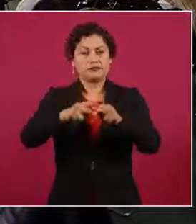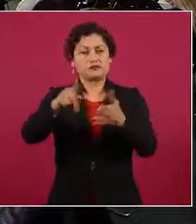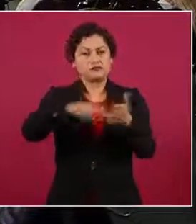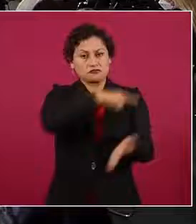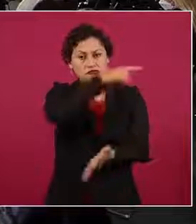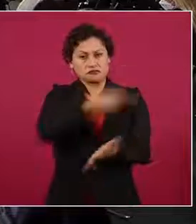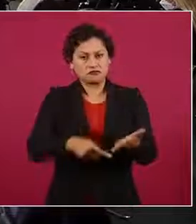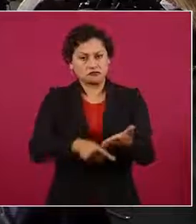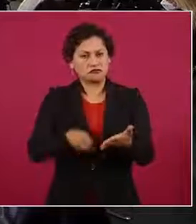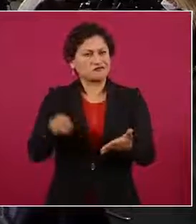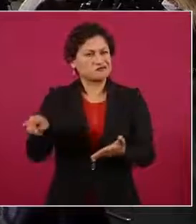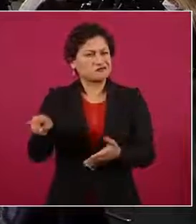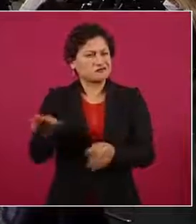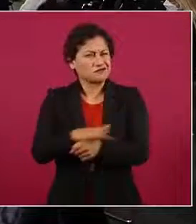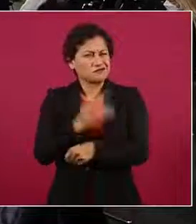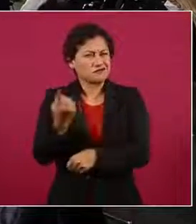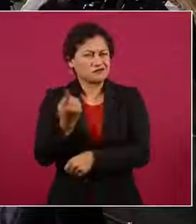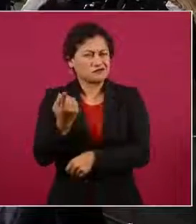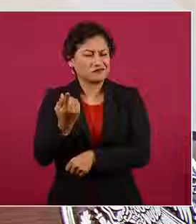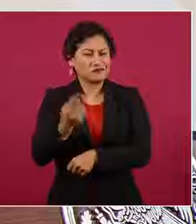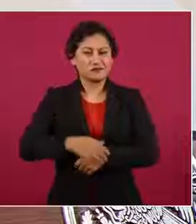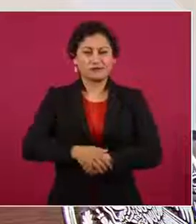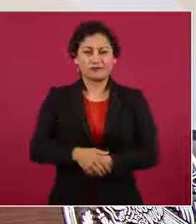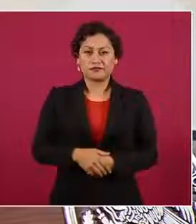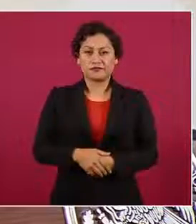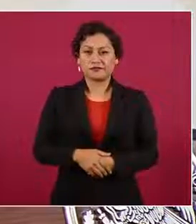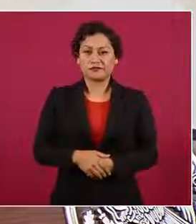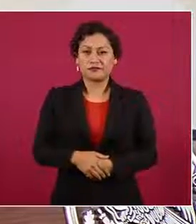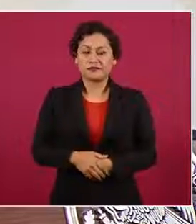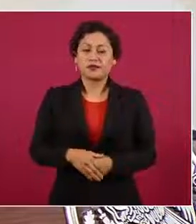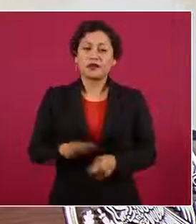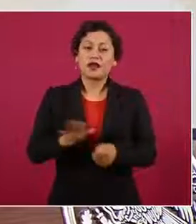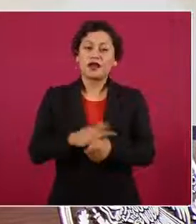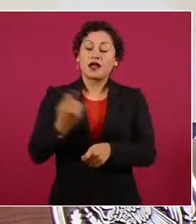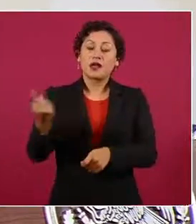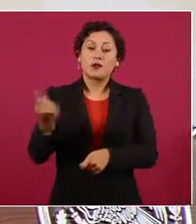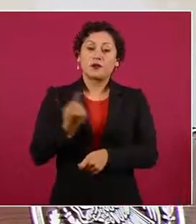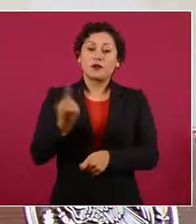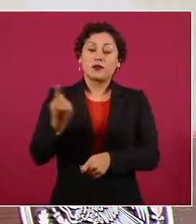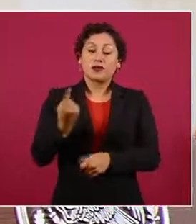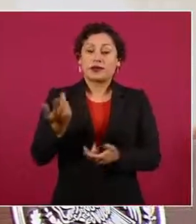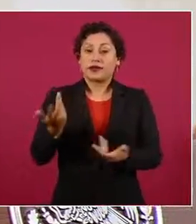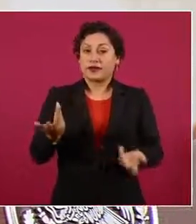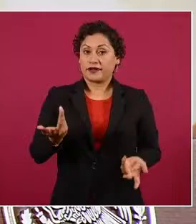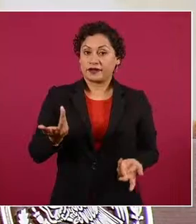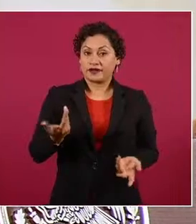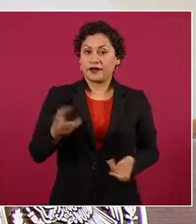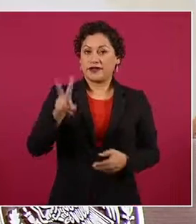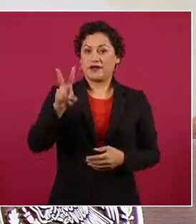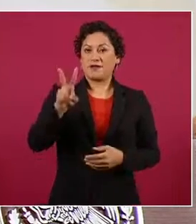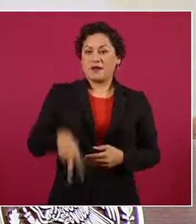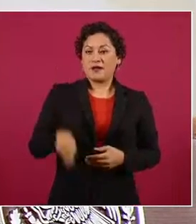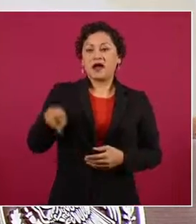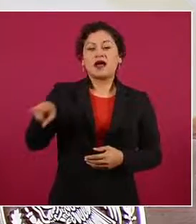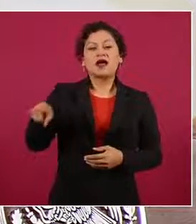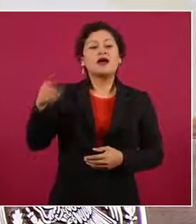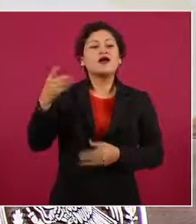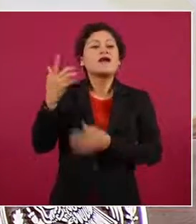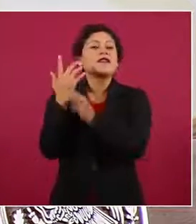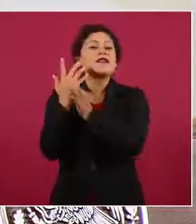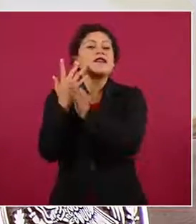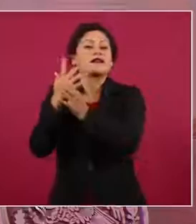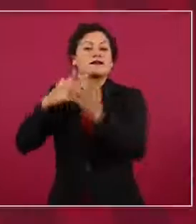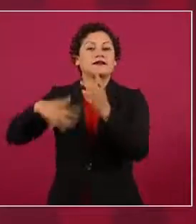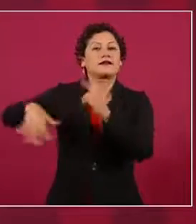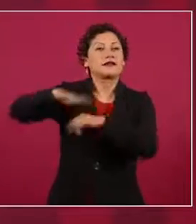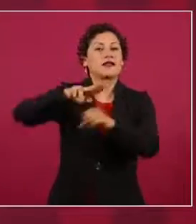no solo es un asunto, desde luego, no es el medio ambiente, ni son nada